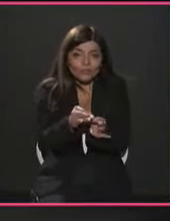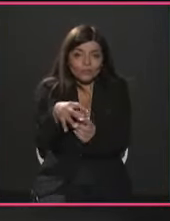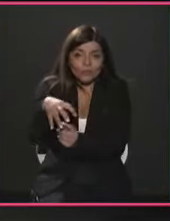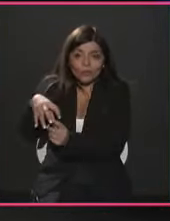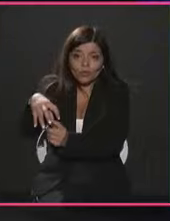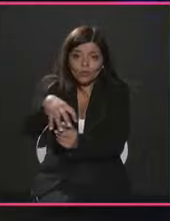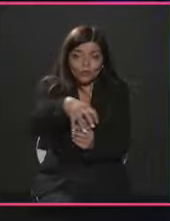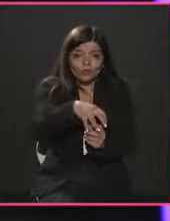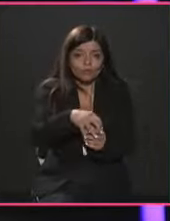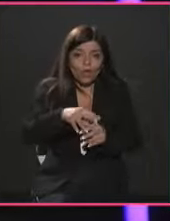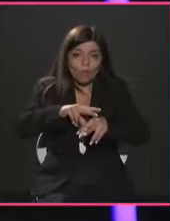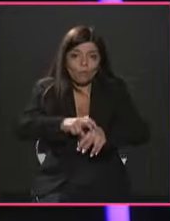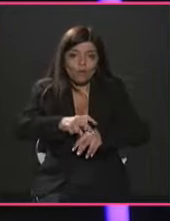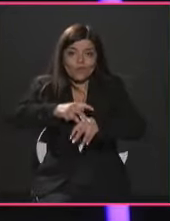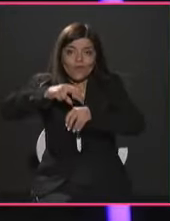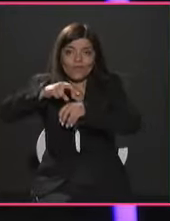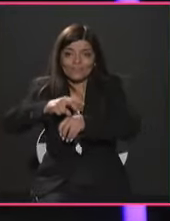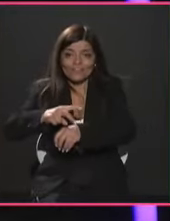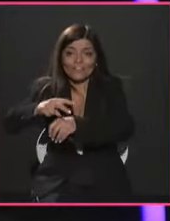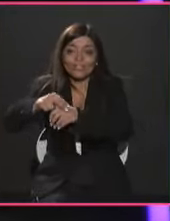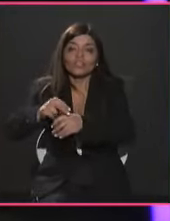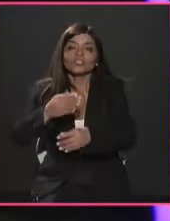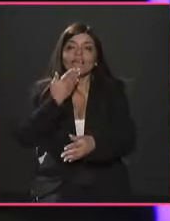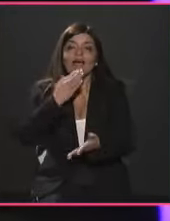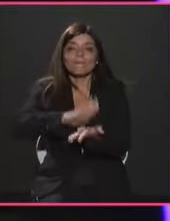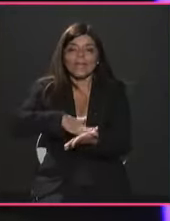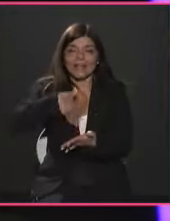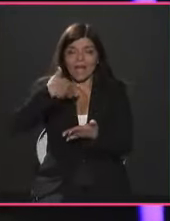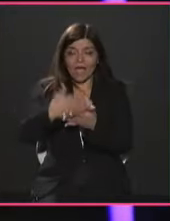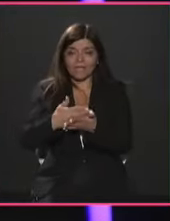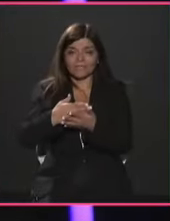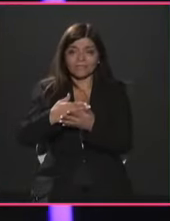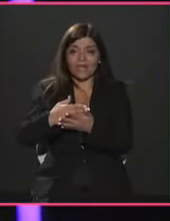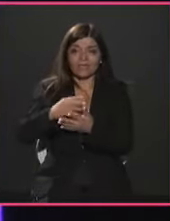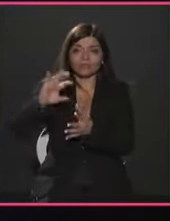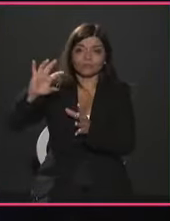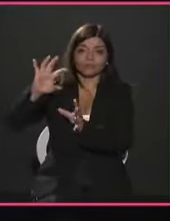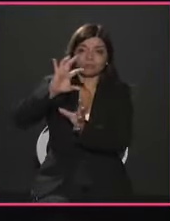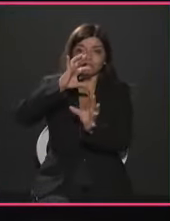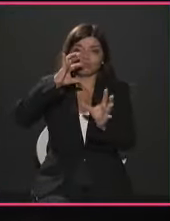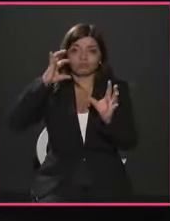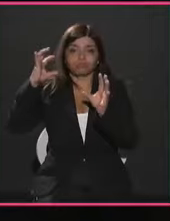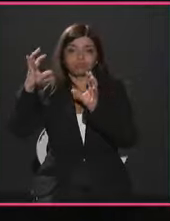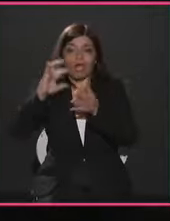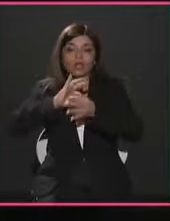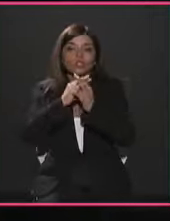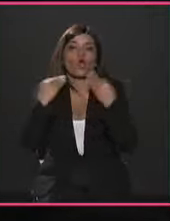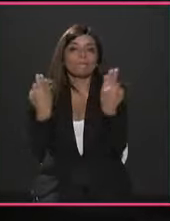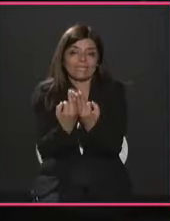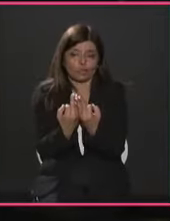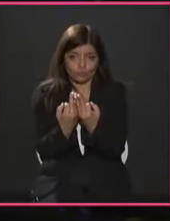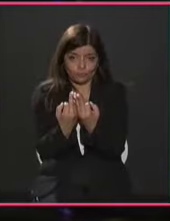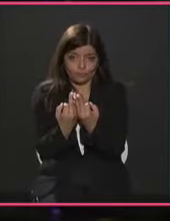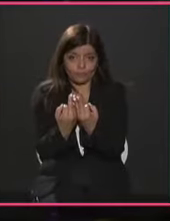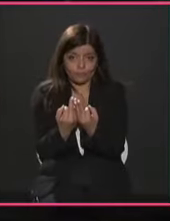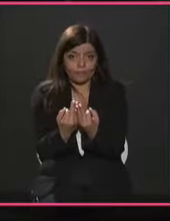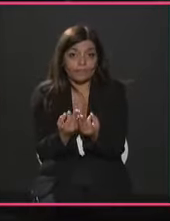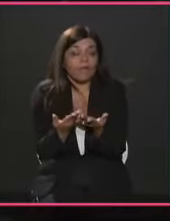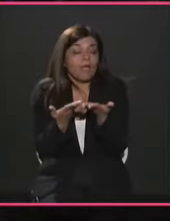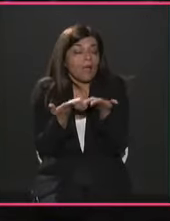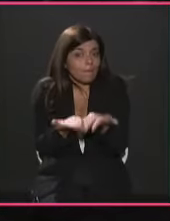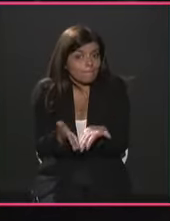y virus y también la salud de ecosistemas completos un muy buen